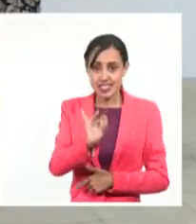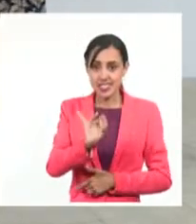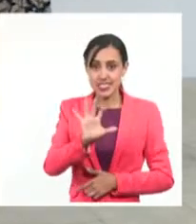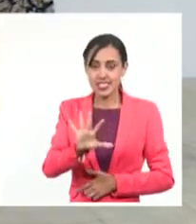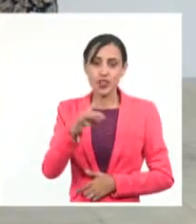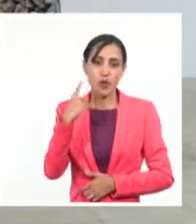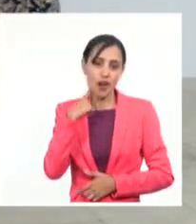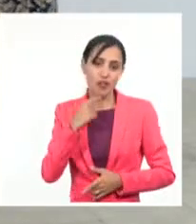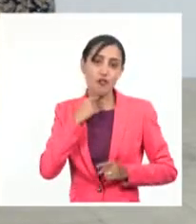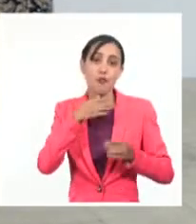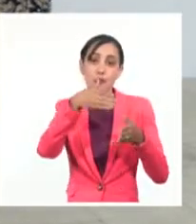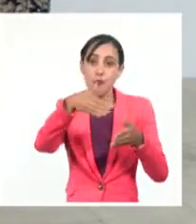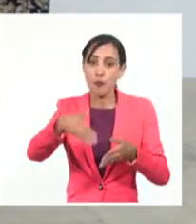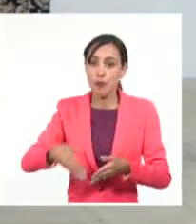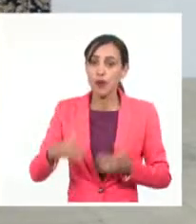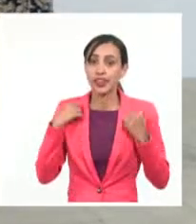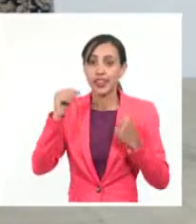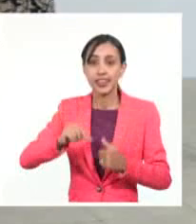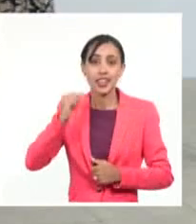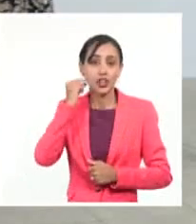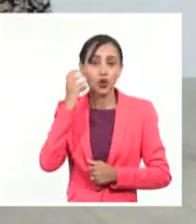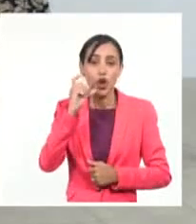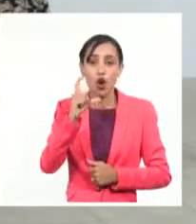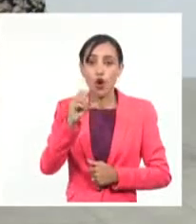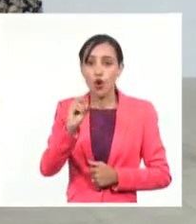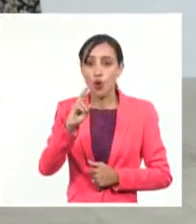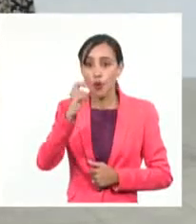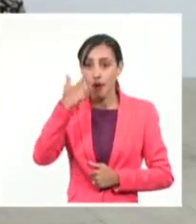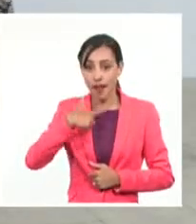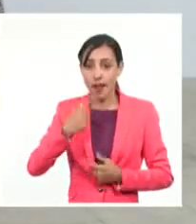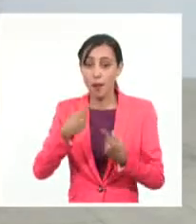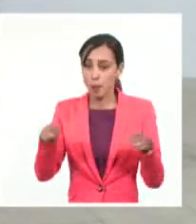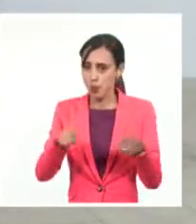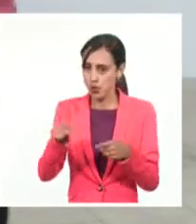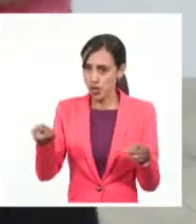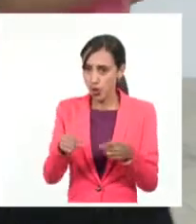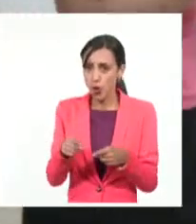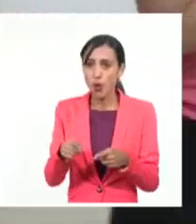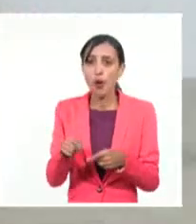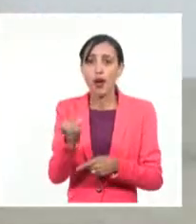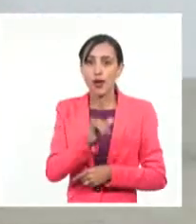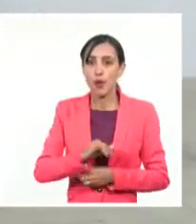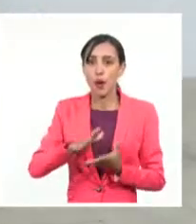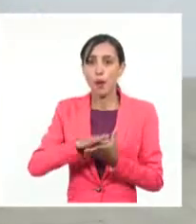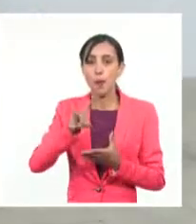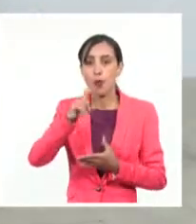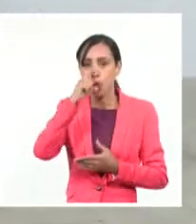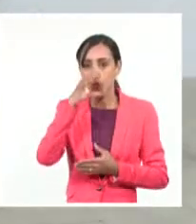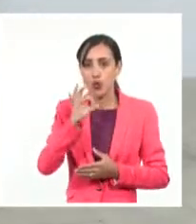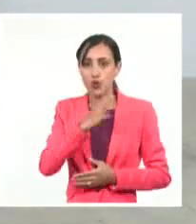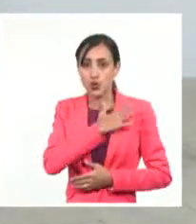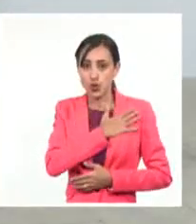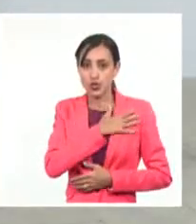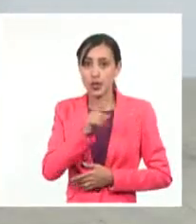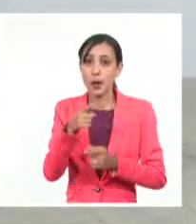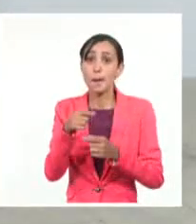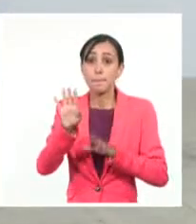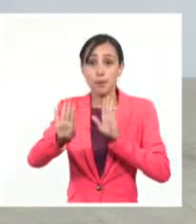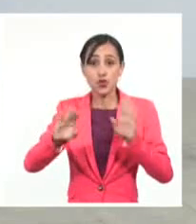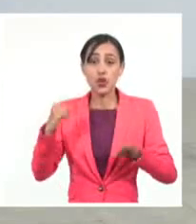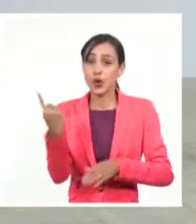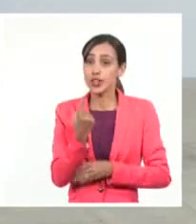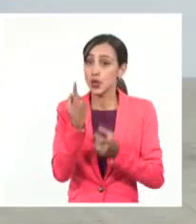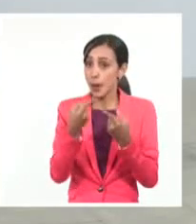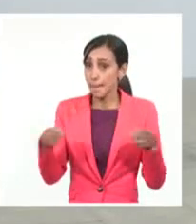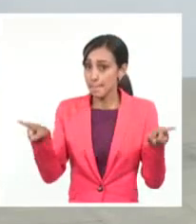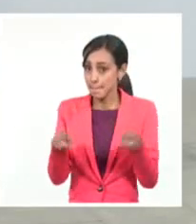del fallecimiento de la directora co musicóloga y profesora María Muñoz en este contexto en el Museo Nacional de